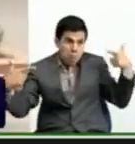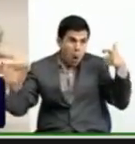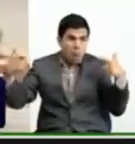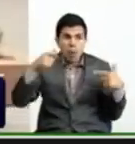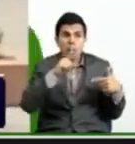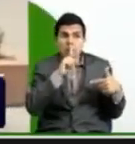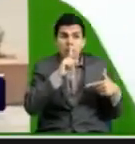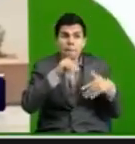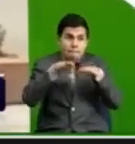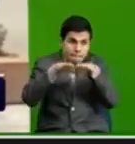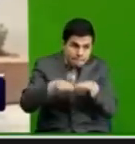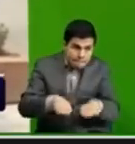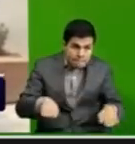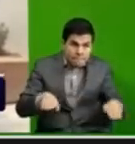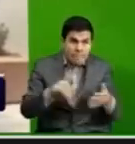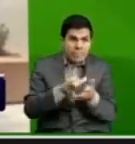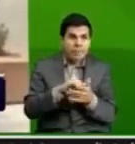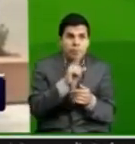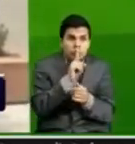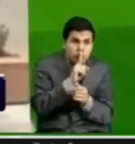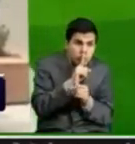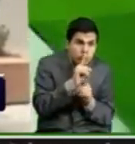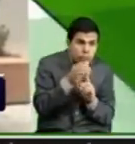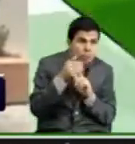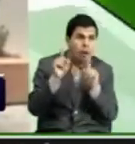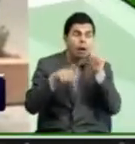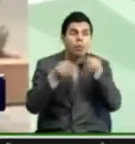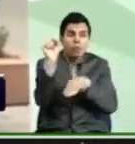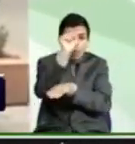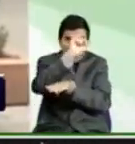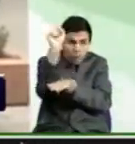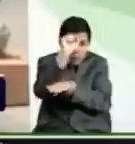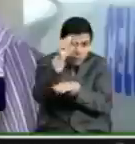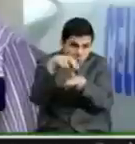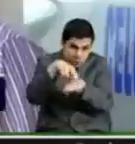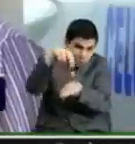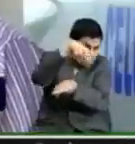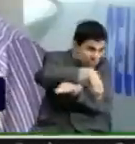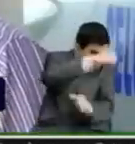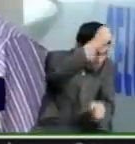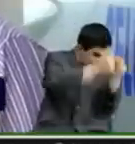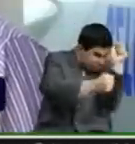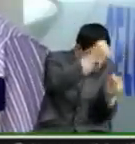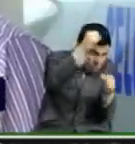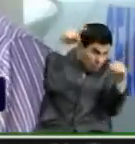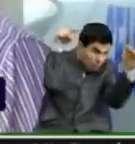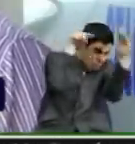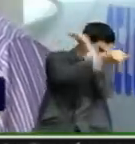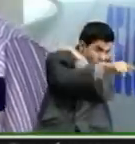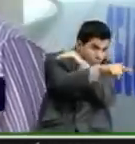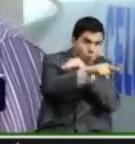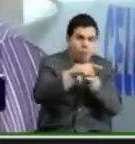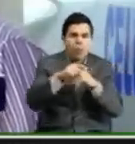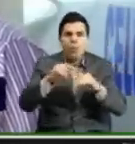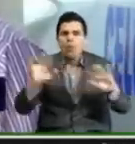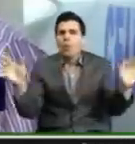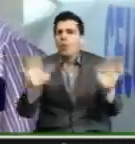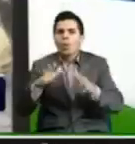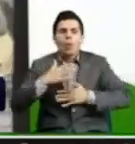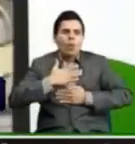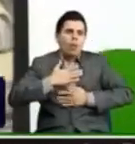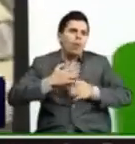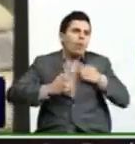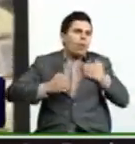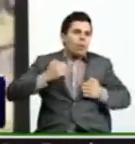o salvaguardar, inclusive o vehículos, que gente que se salió de los carros, o sea, fue un instante de mucho